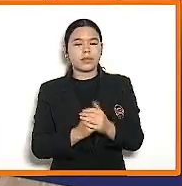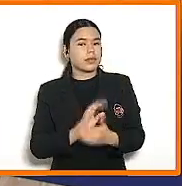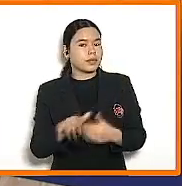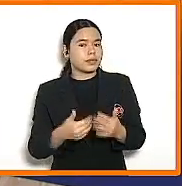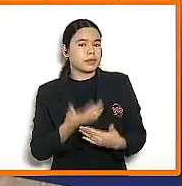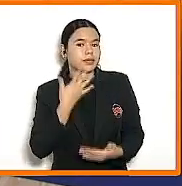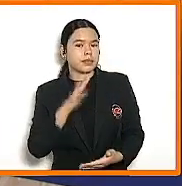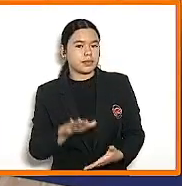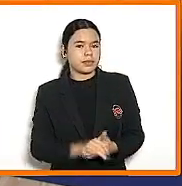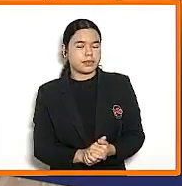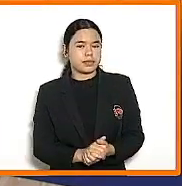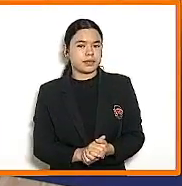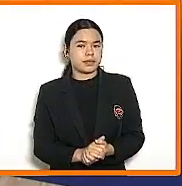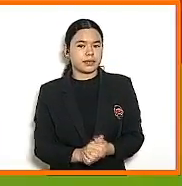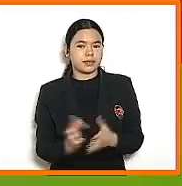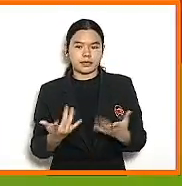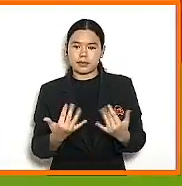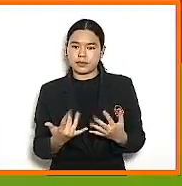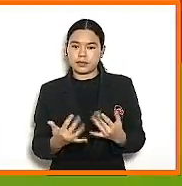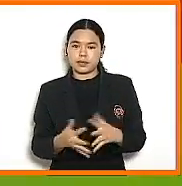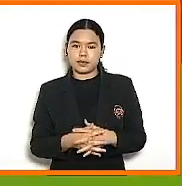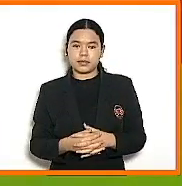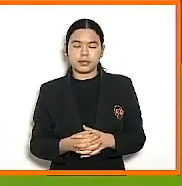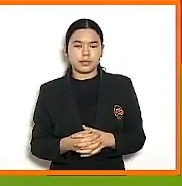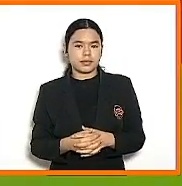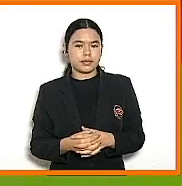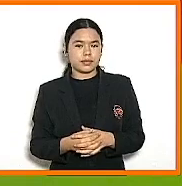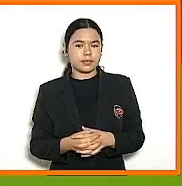suerte. Este es...